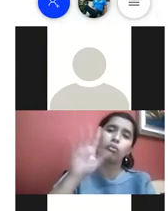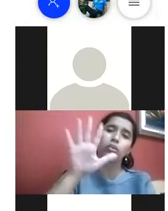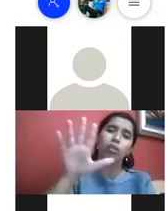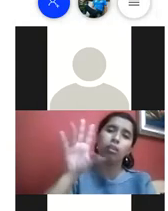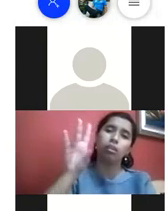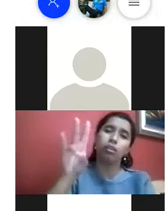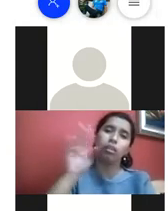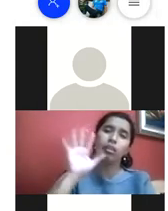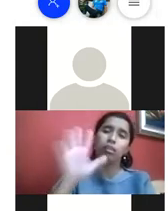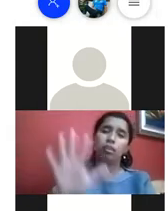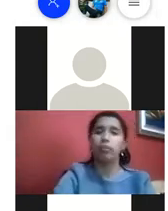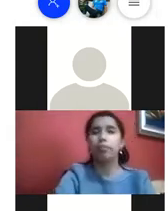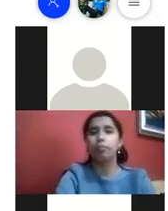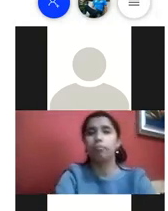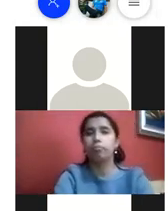O